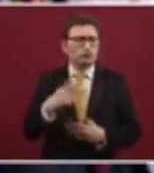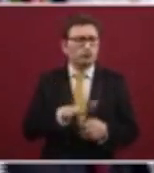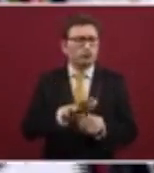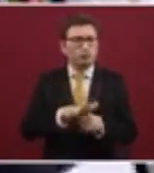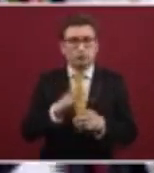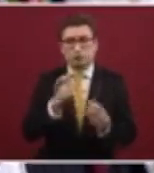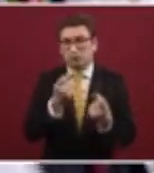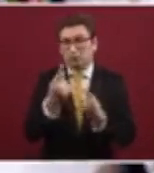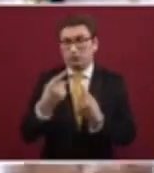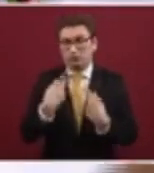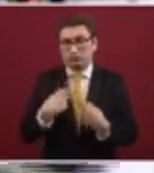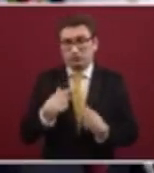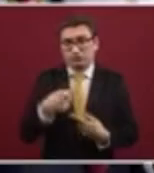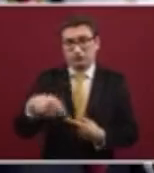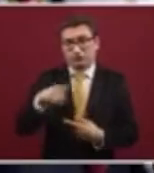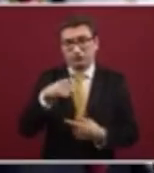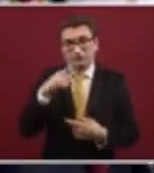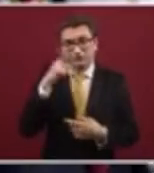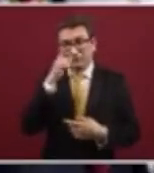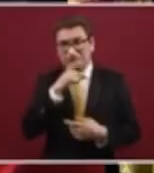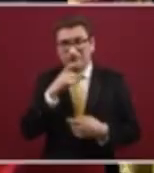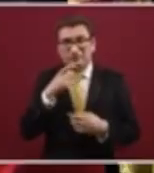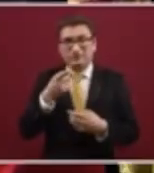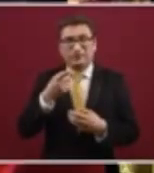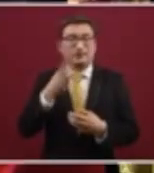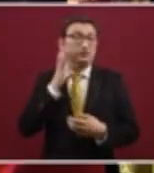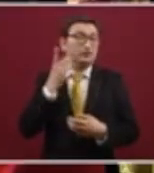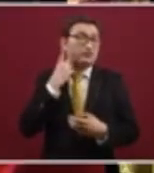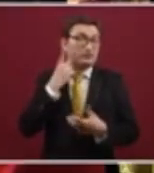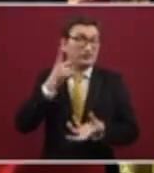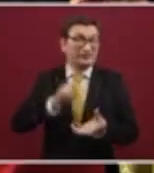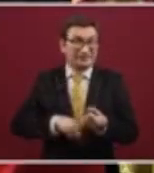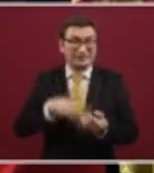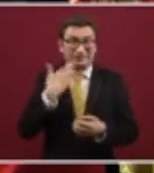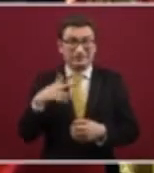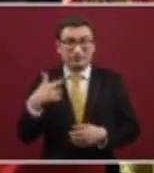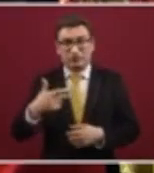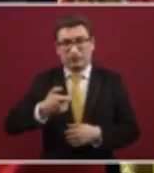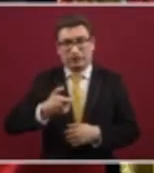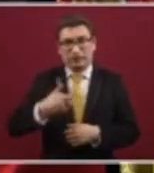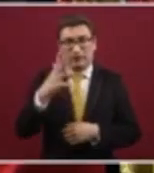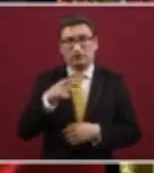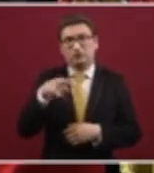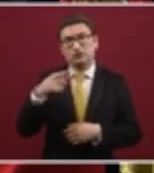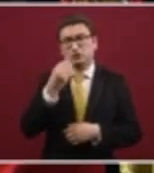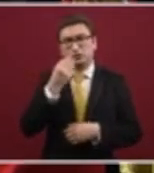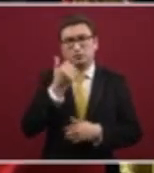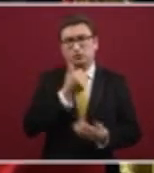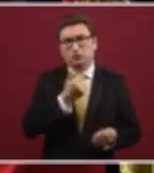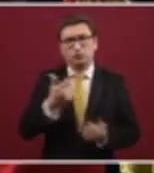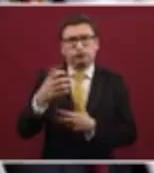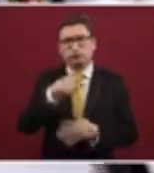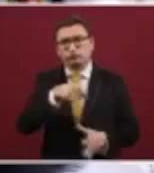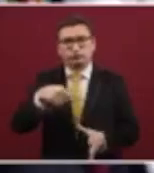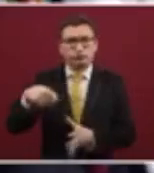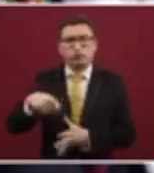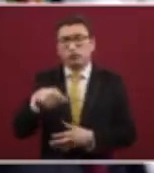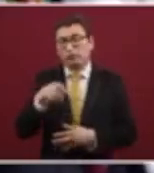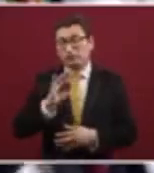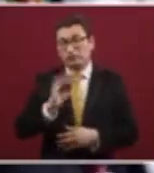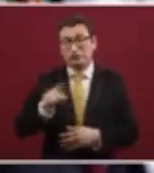para pagar una comida dentro del restaurante de la Cámara de Diputados y llevan su propia comida. Pareciera que es poca cosa,